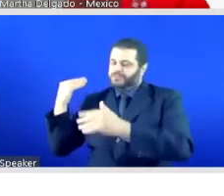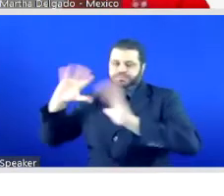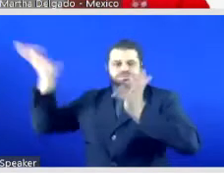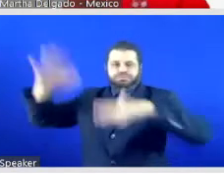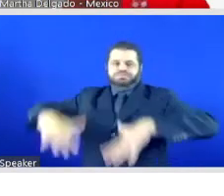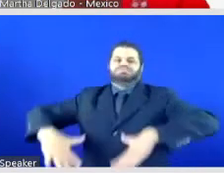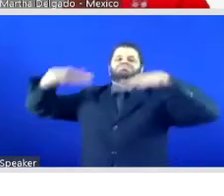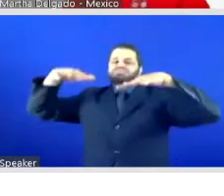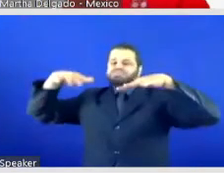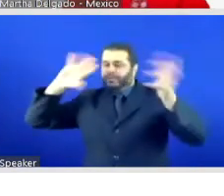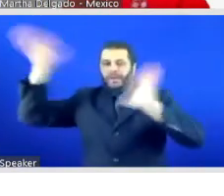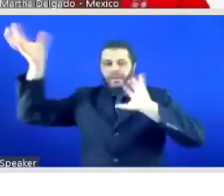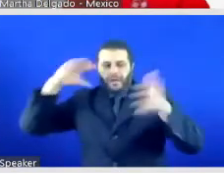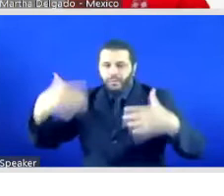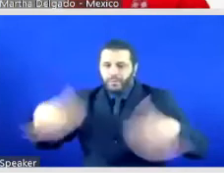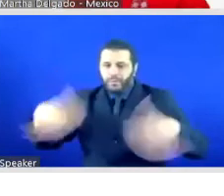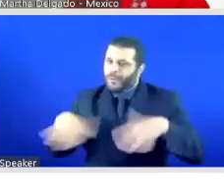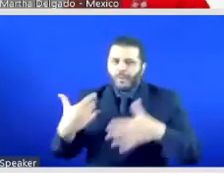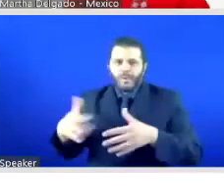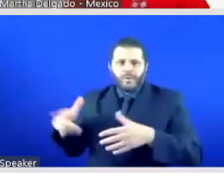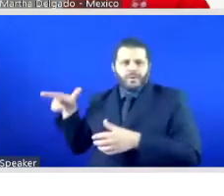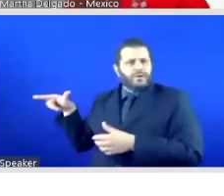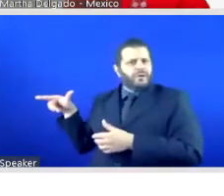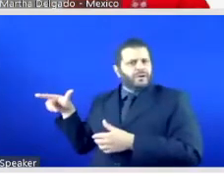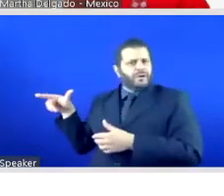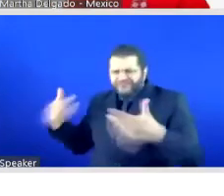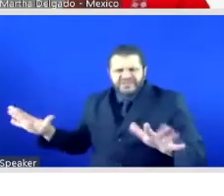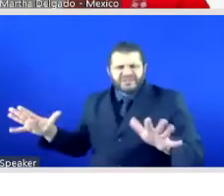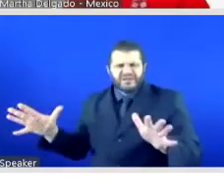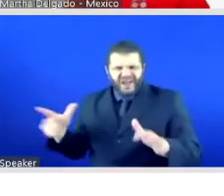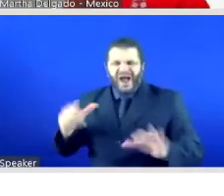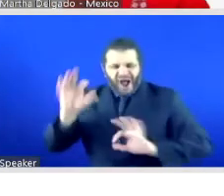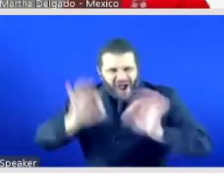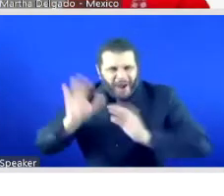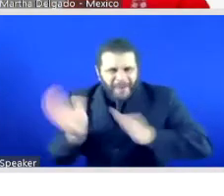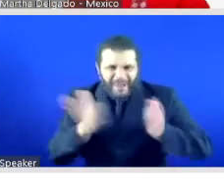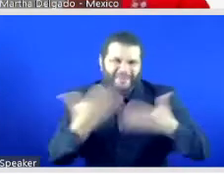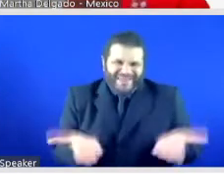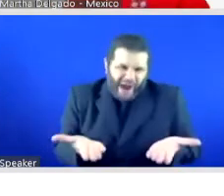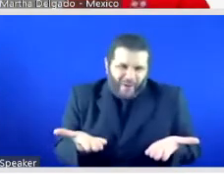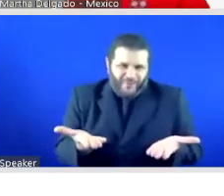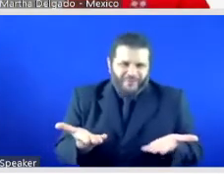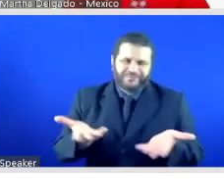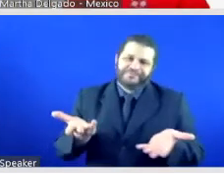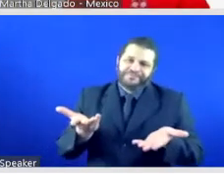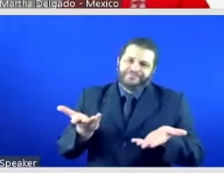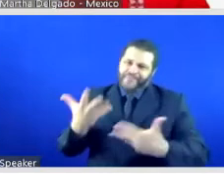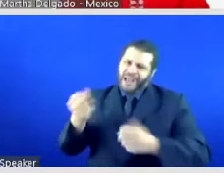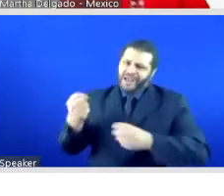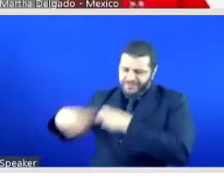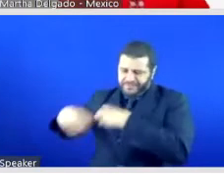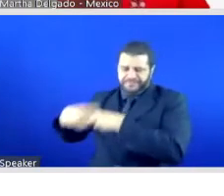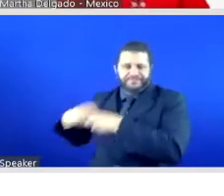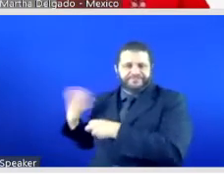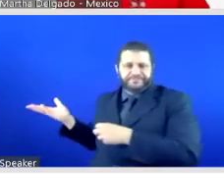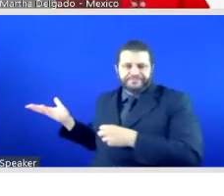darnos cuenta que tenemos que cambiar patrones, costumbres, porque no podemos repetir lo mismo, porque del otro año